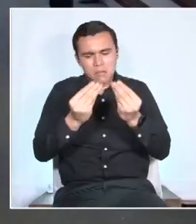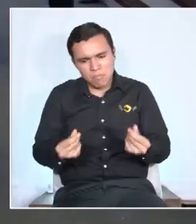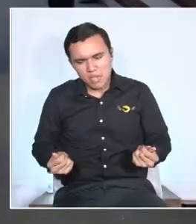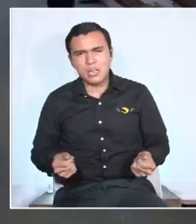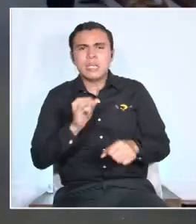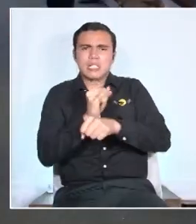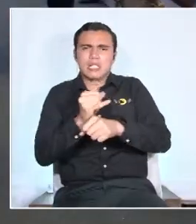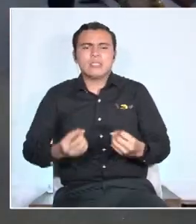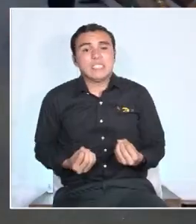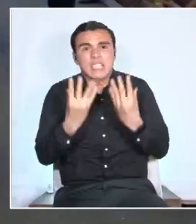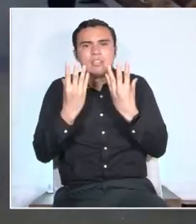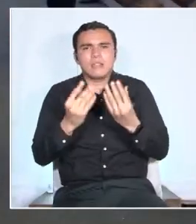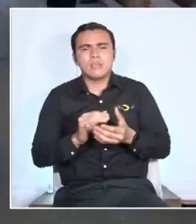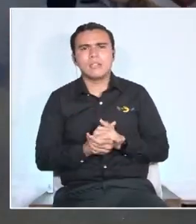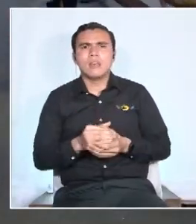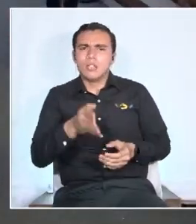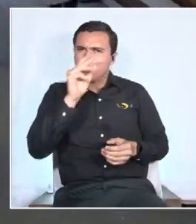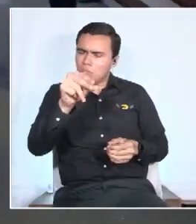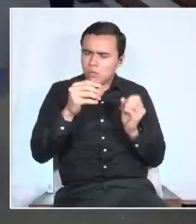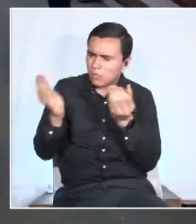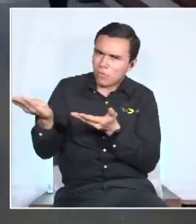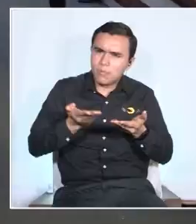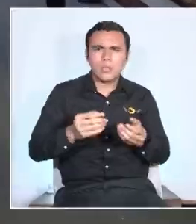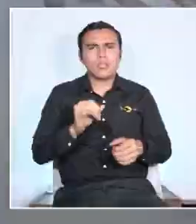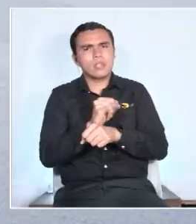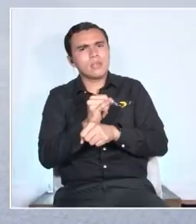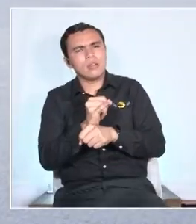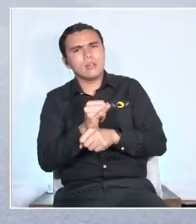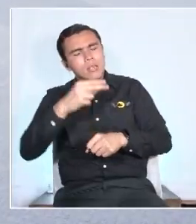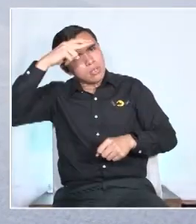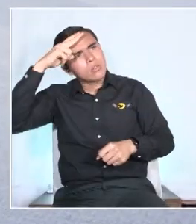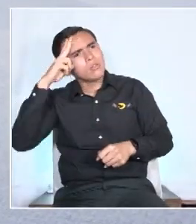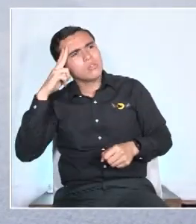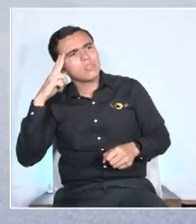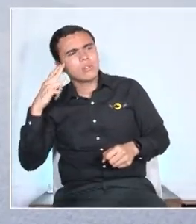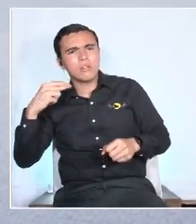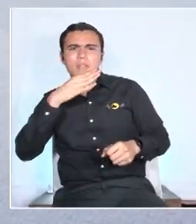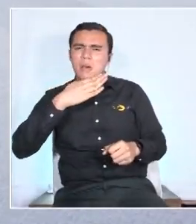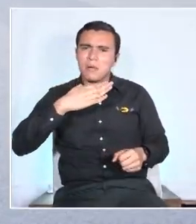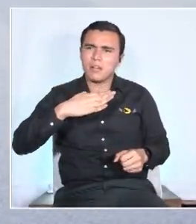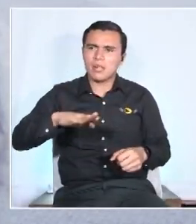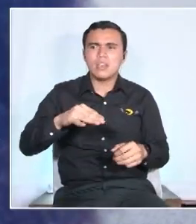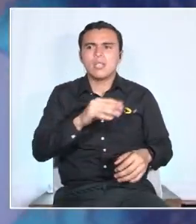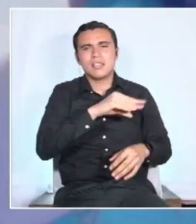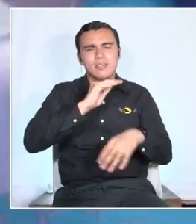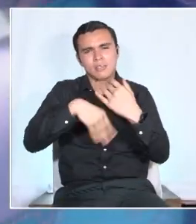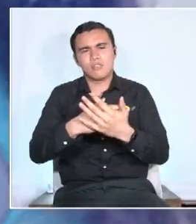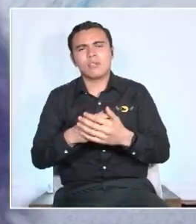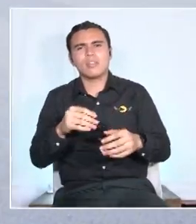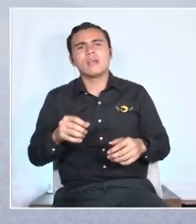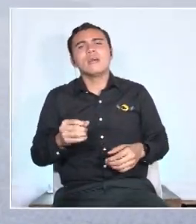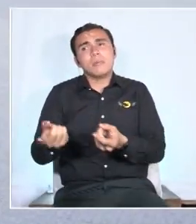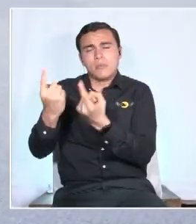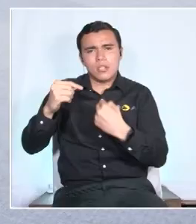una iglesia encendida. Dios no viene por una novia manchada y toda arrugada. No, Él viene por